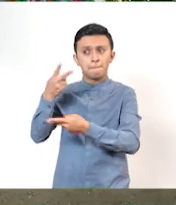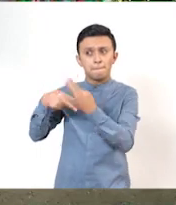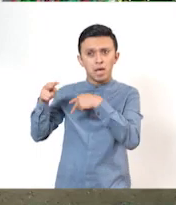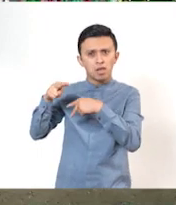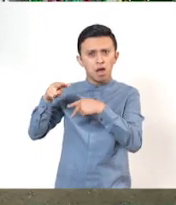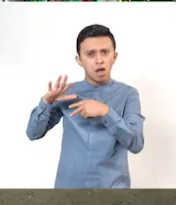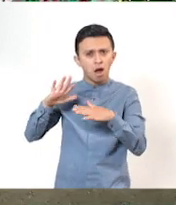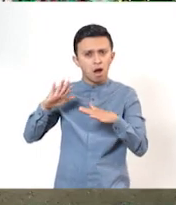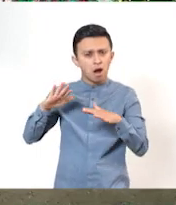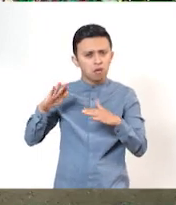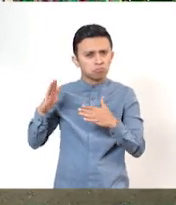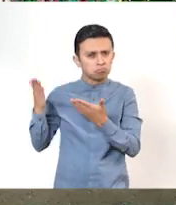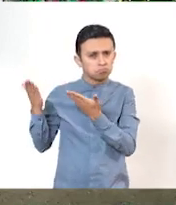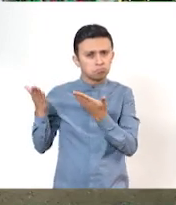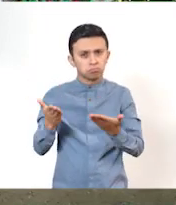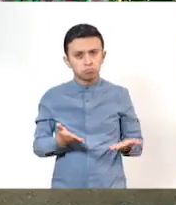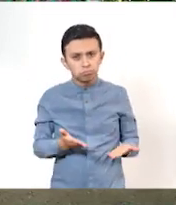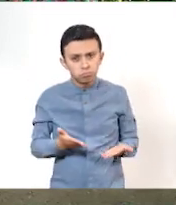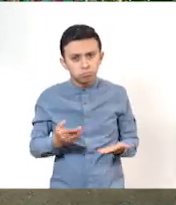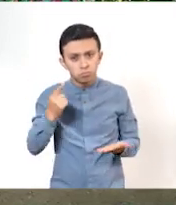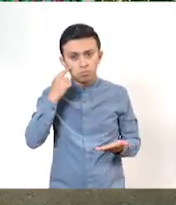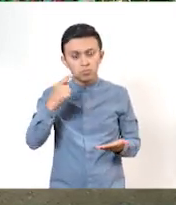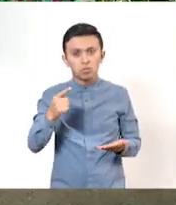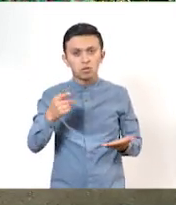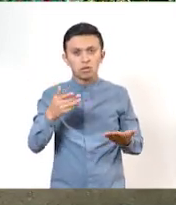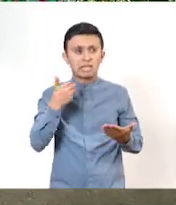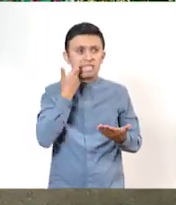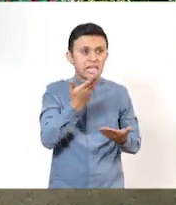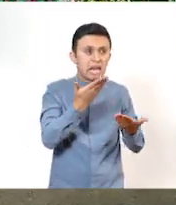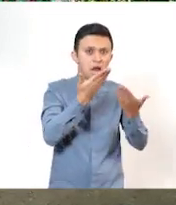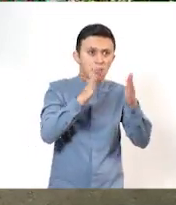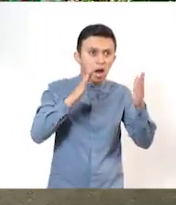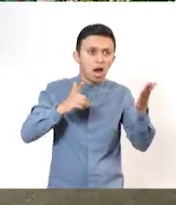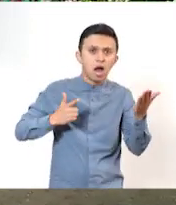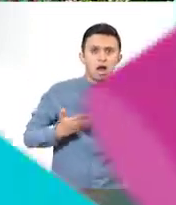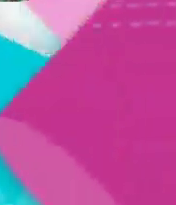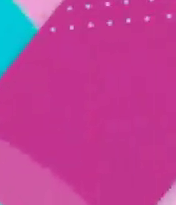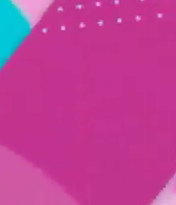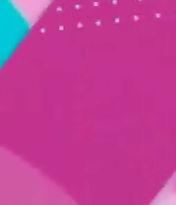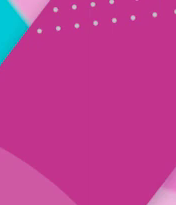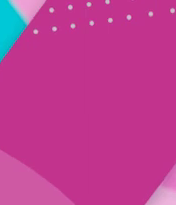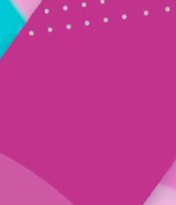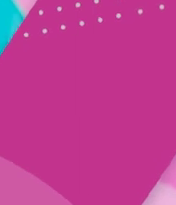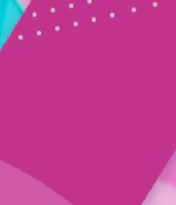cómo vinieron al mundo donde libertad hallara.